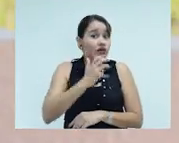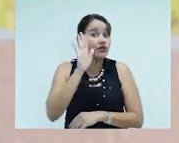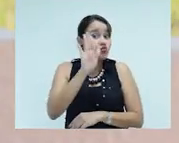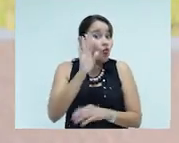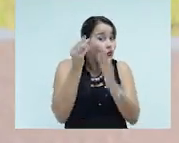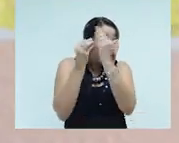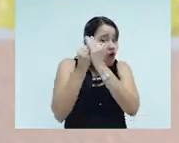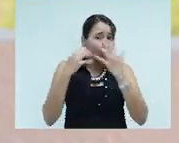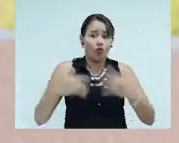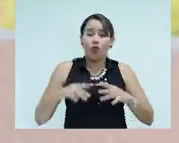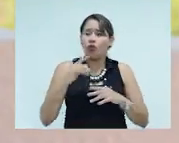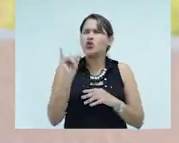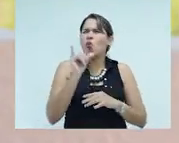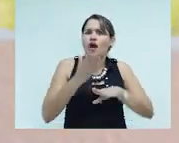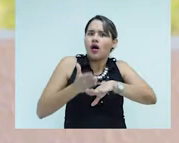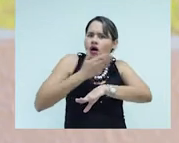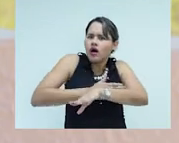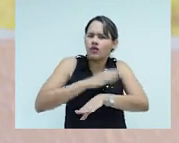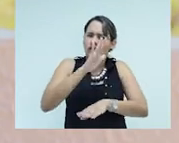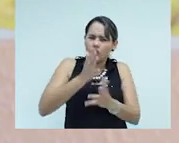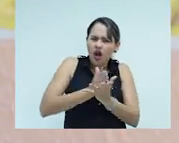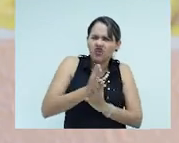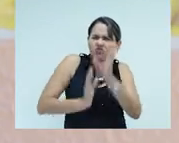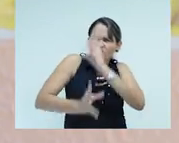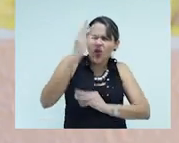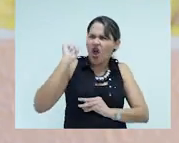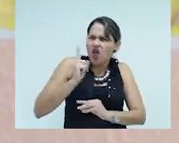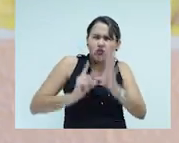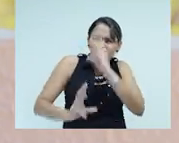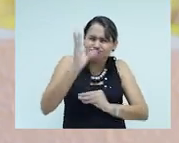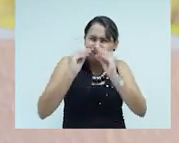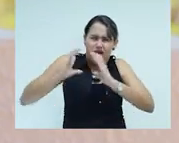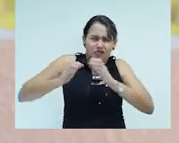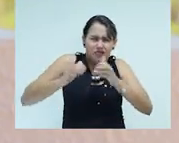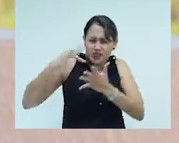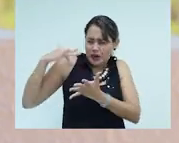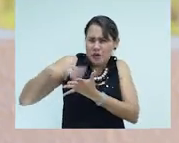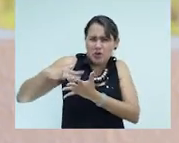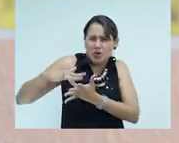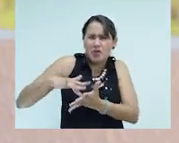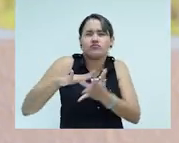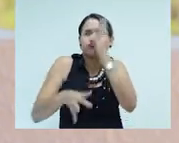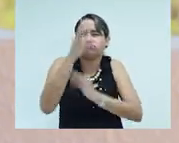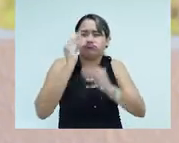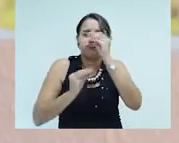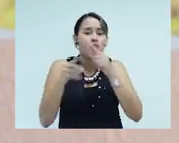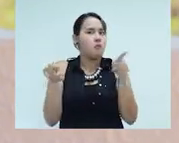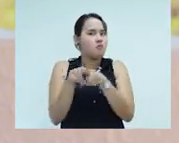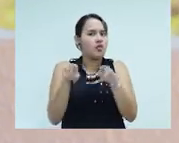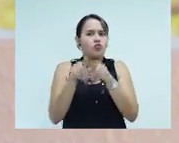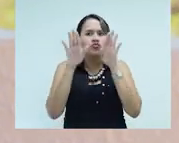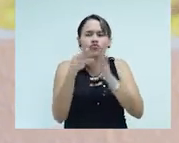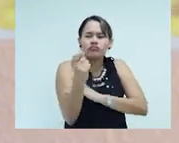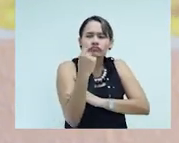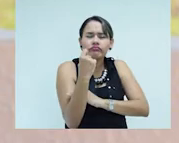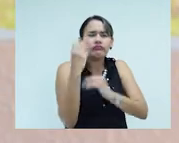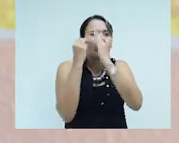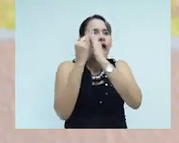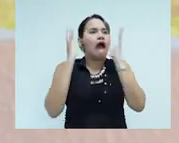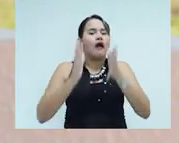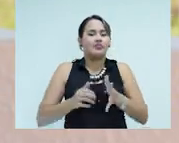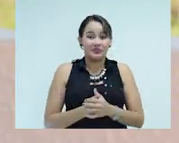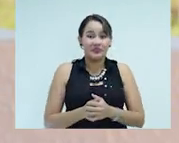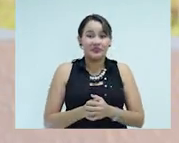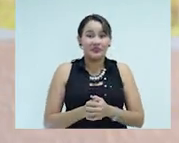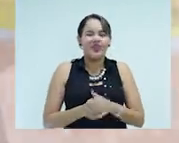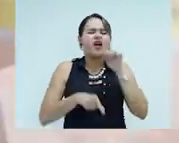se ve reflejado todo lo que uno ha visto en la carrera, desde el inicio, incluso las materias que uno las ve